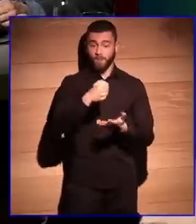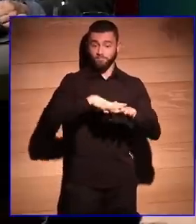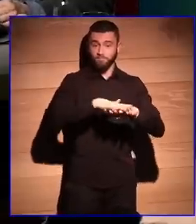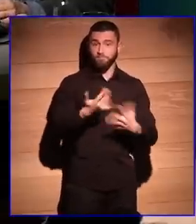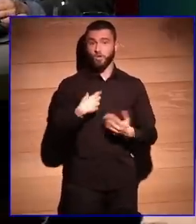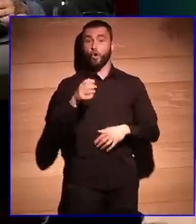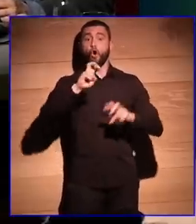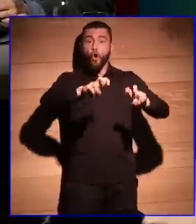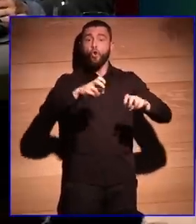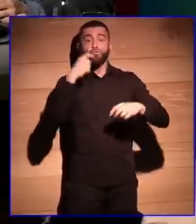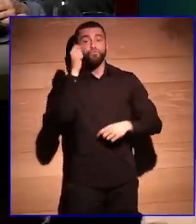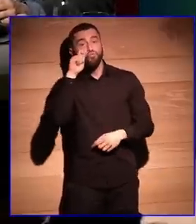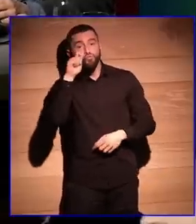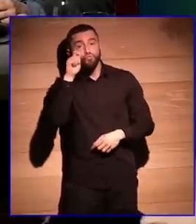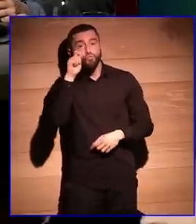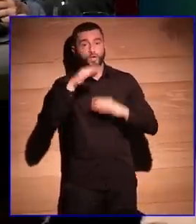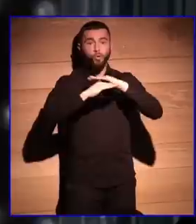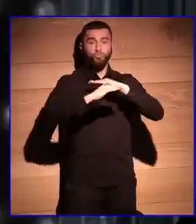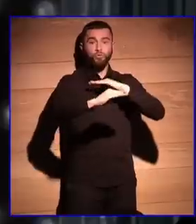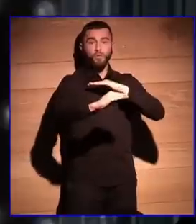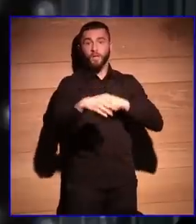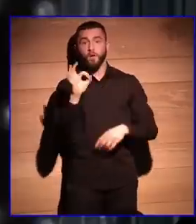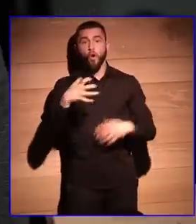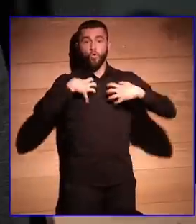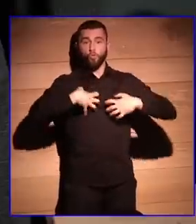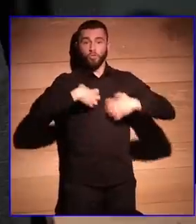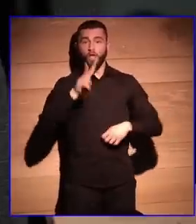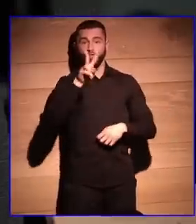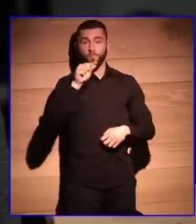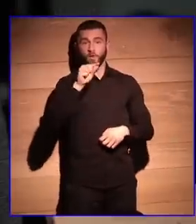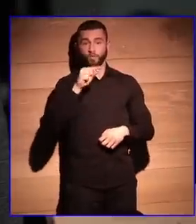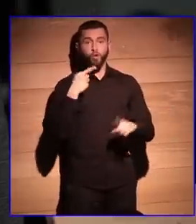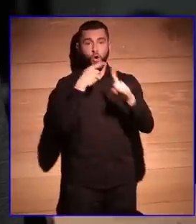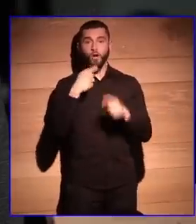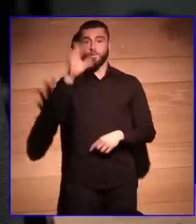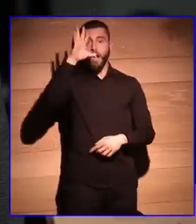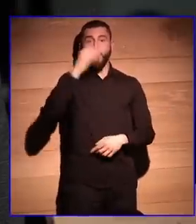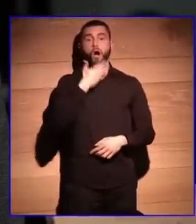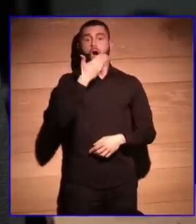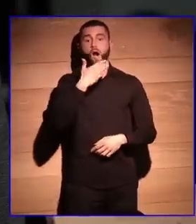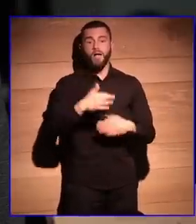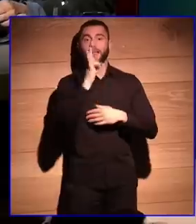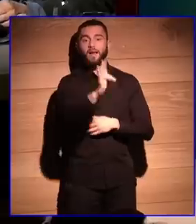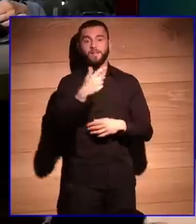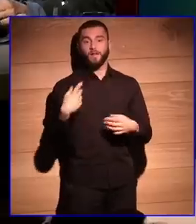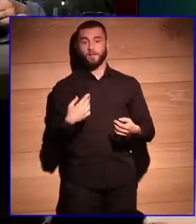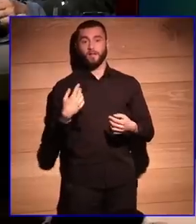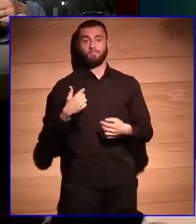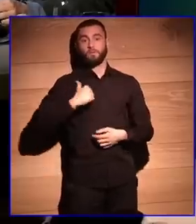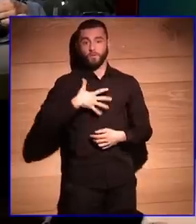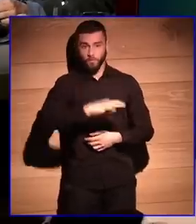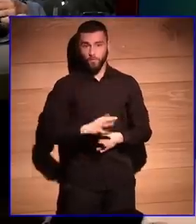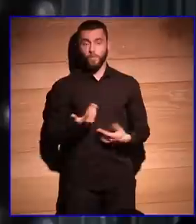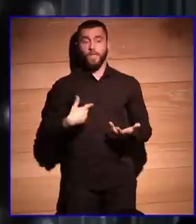turismo sostenible. No pueden ser negativas. Que se duche dos minutos máximo para no quitar el agua caliente al siguiente. Claro, porque si sus características son todas